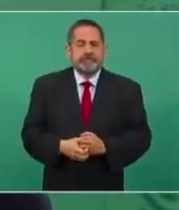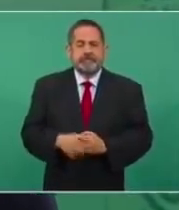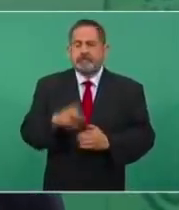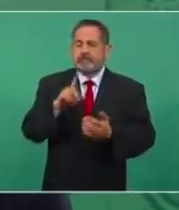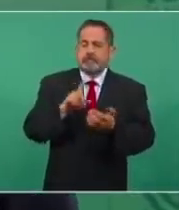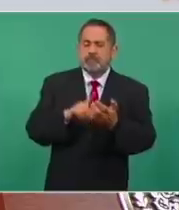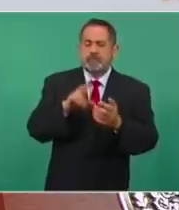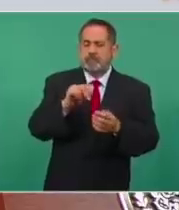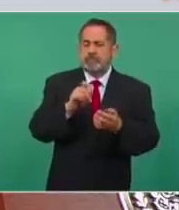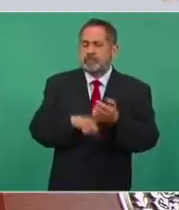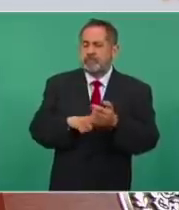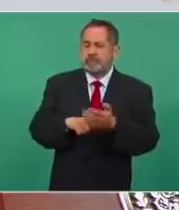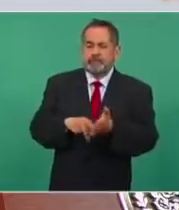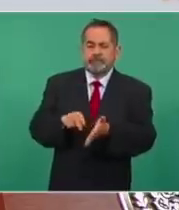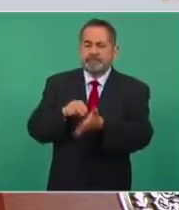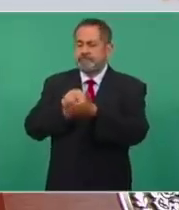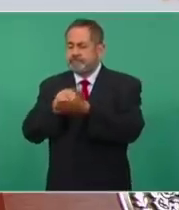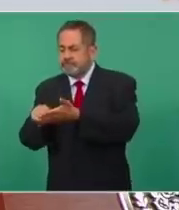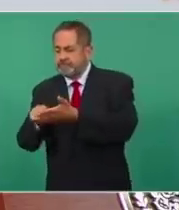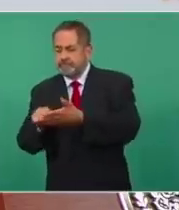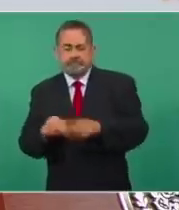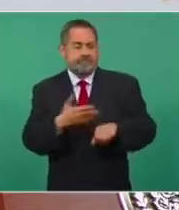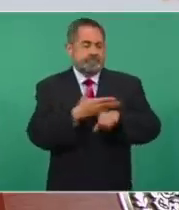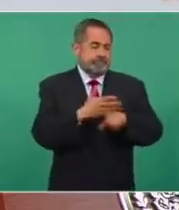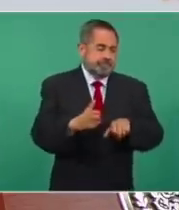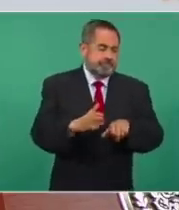negro y blanco.